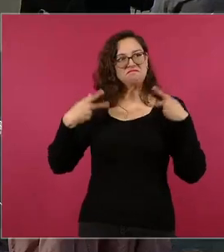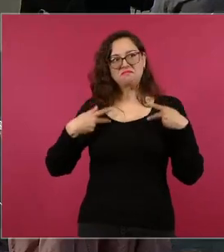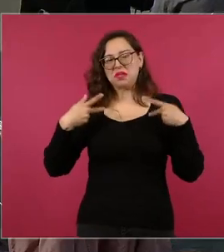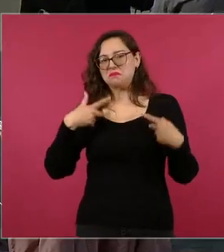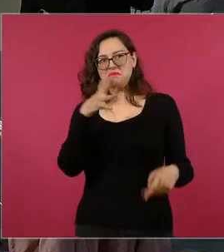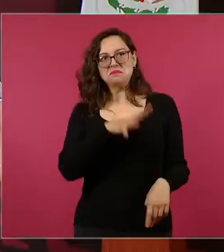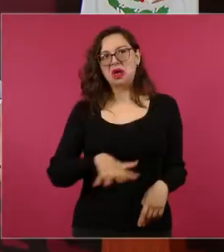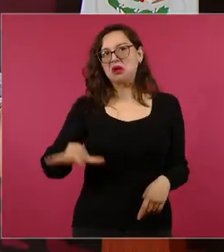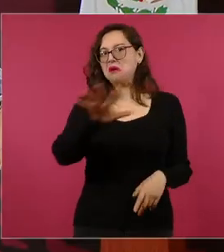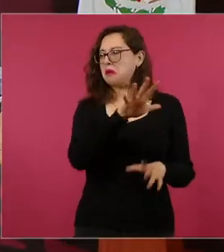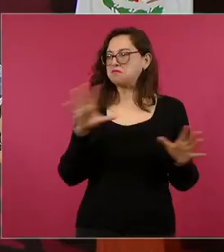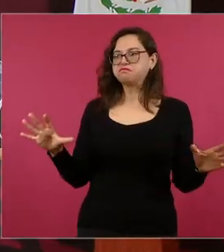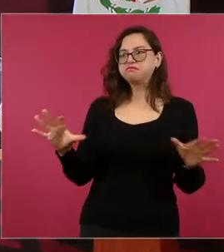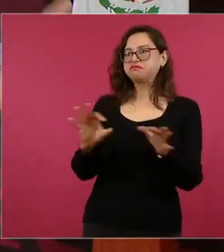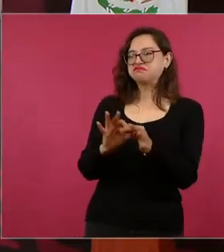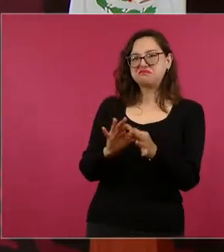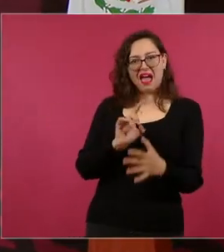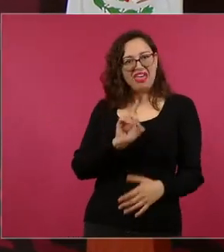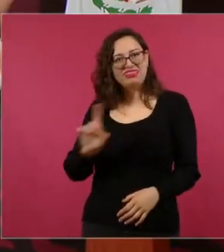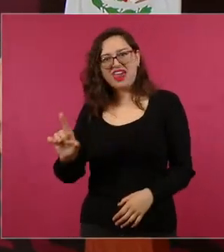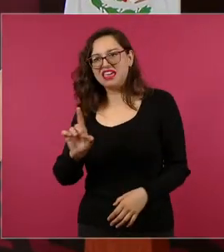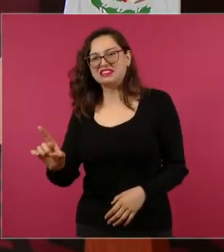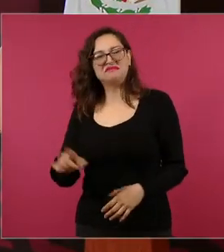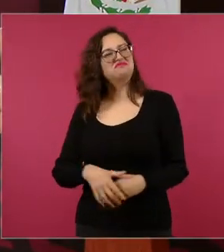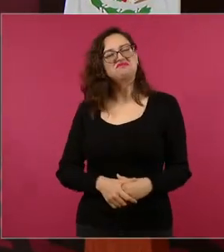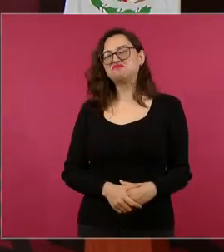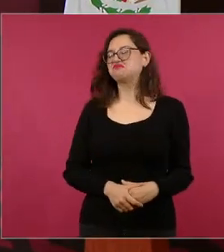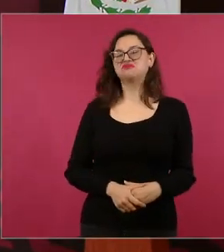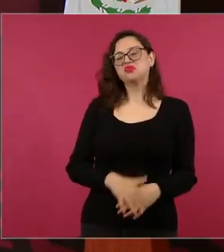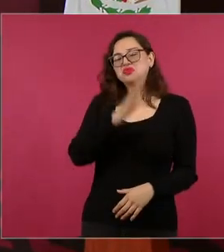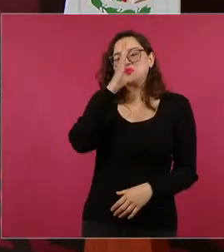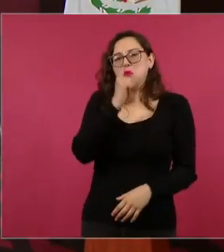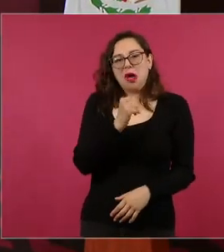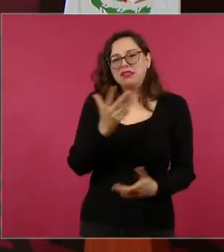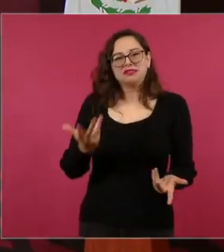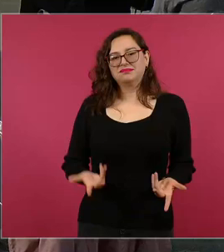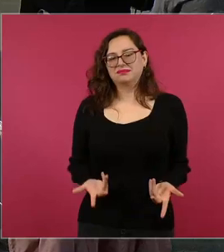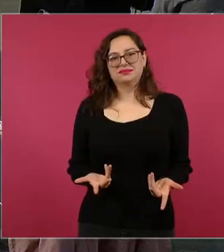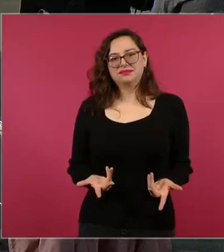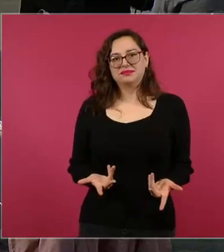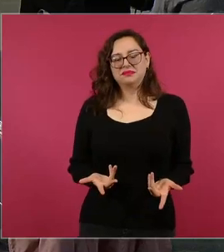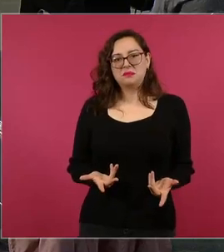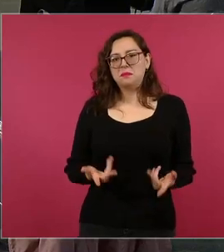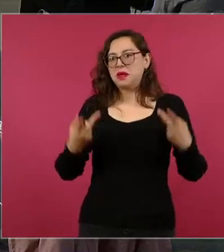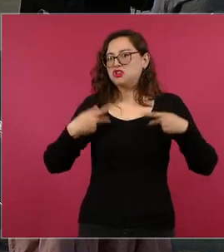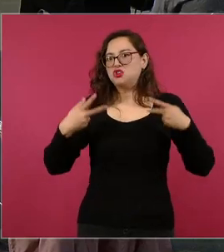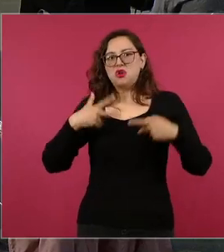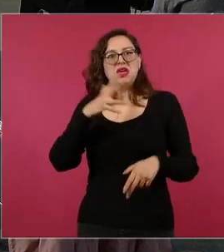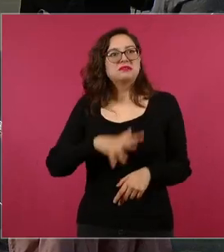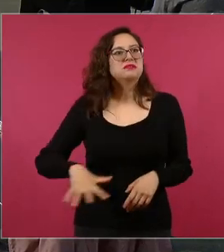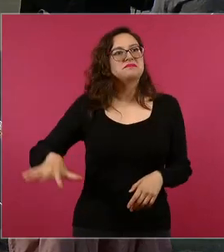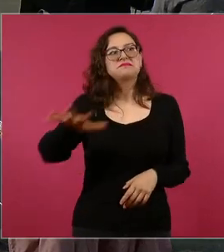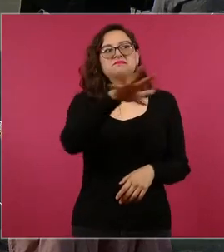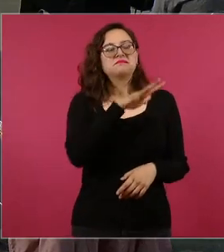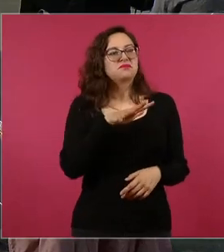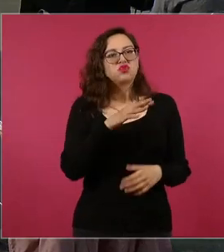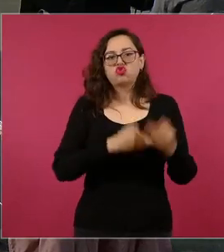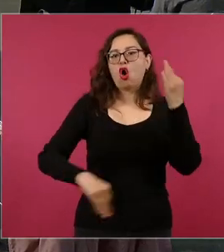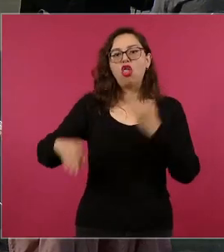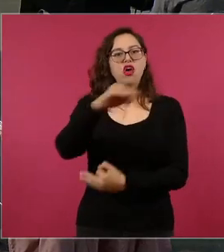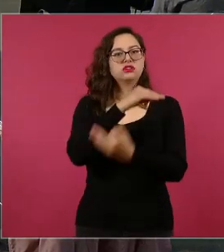están a favor de la fraternidad y de la libertad y de la